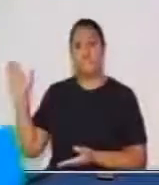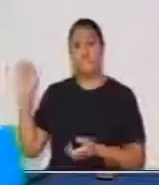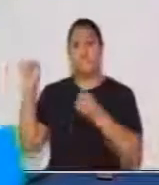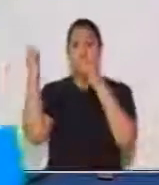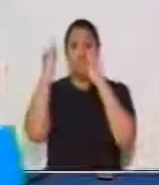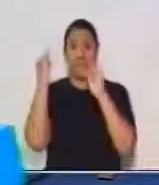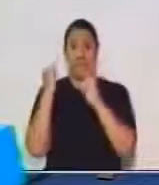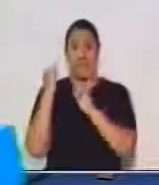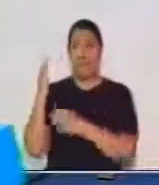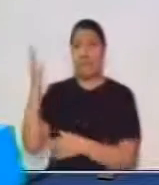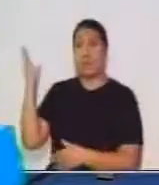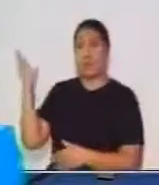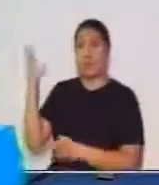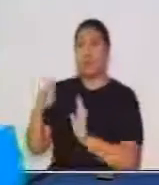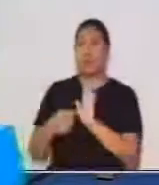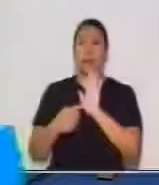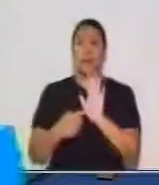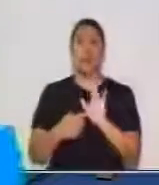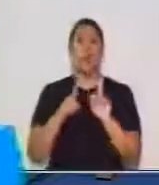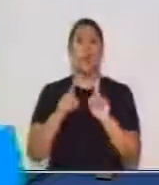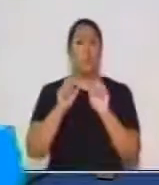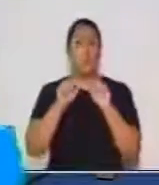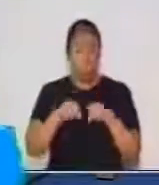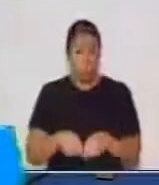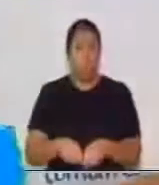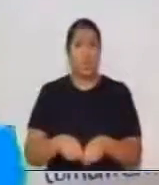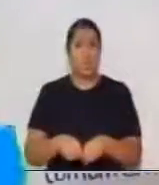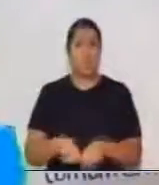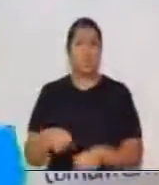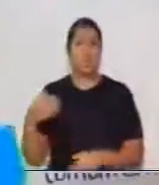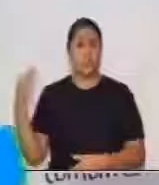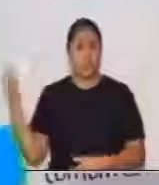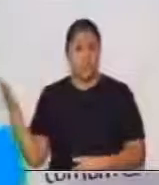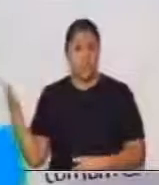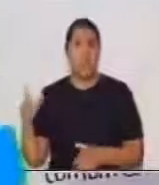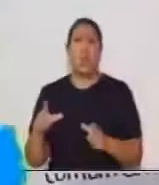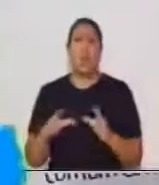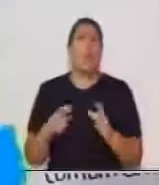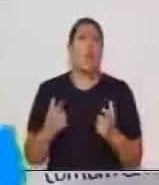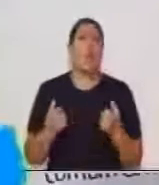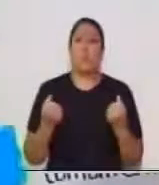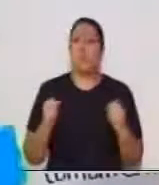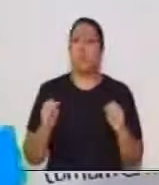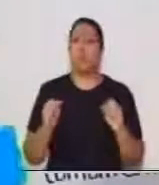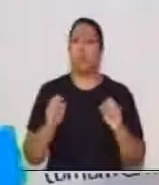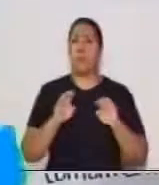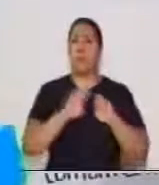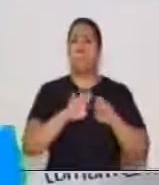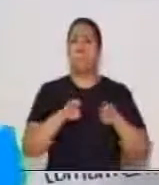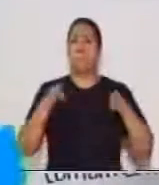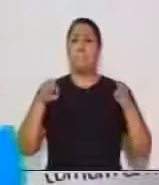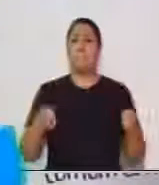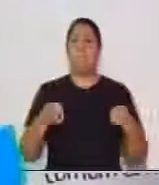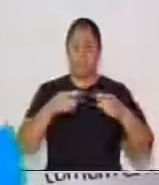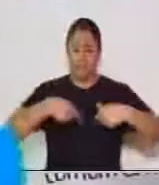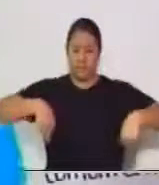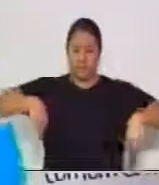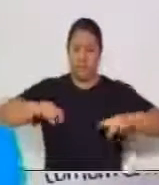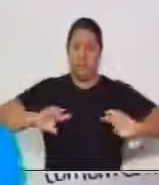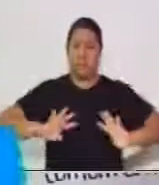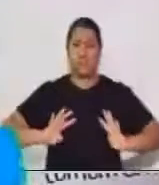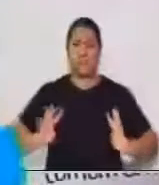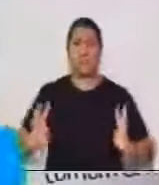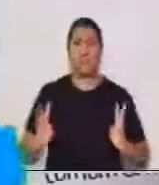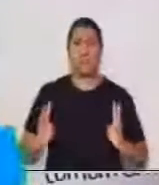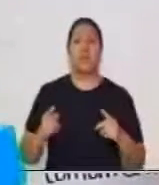que te presento tú puedes ubicar cómo es la posición de la mesa redonda ya como una